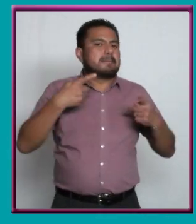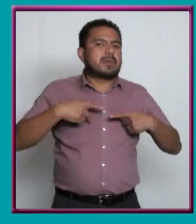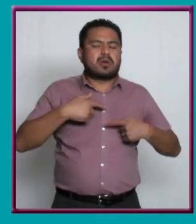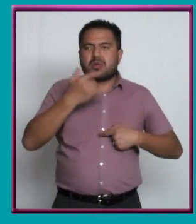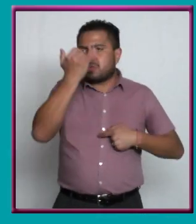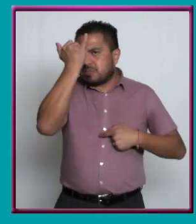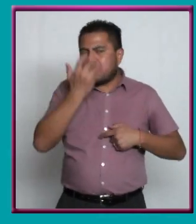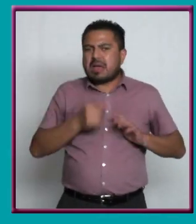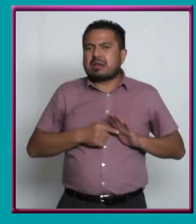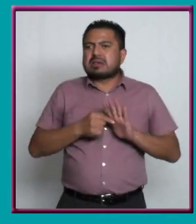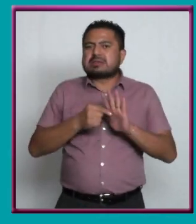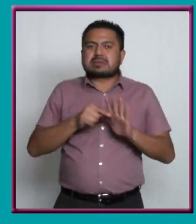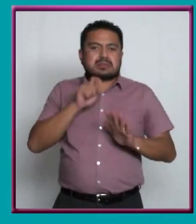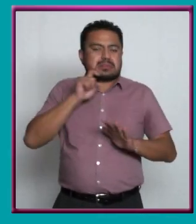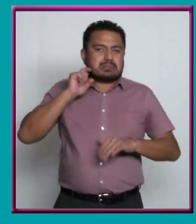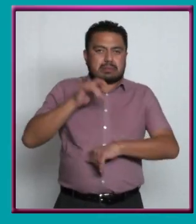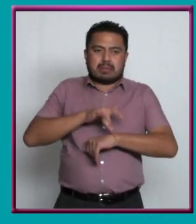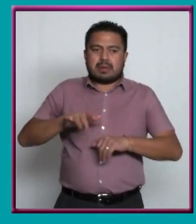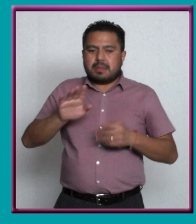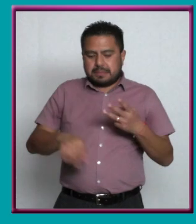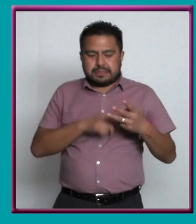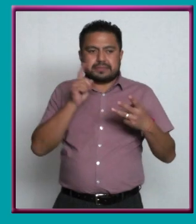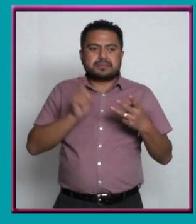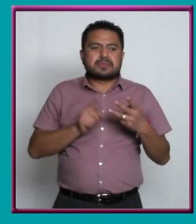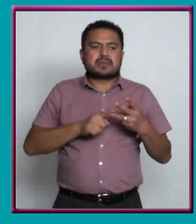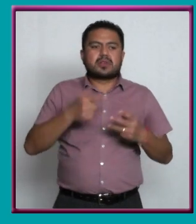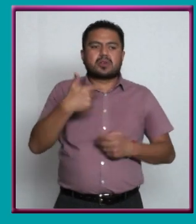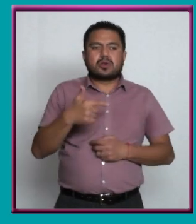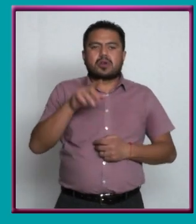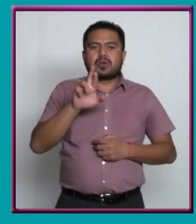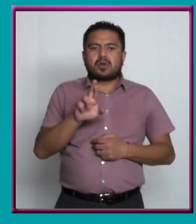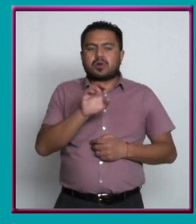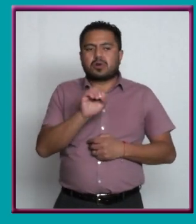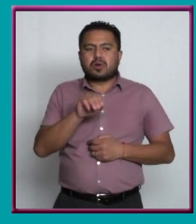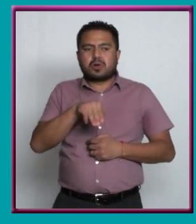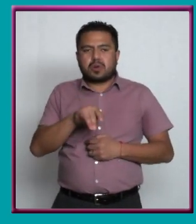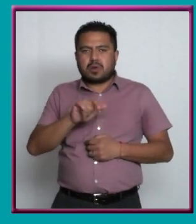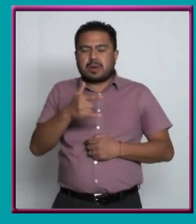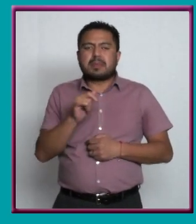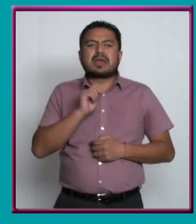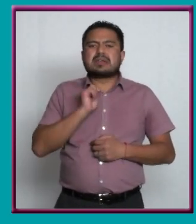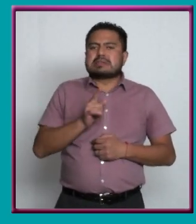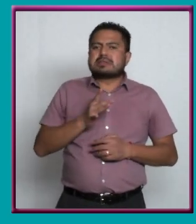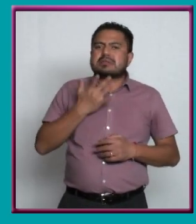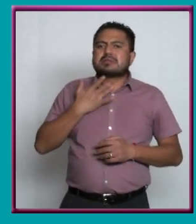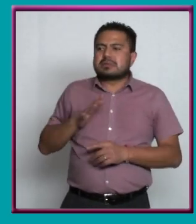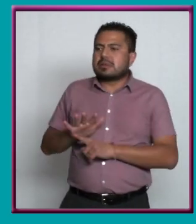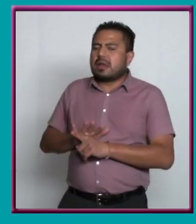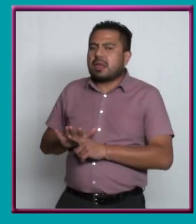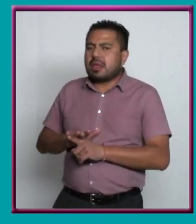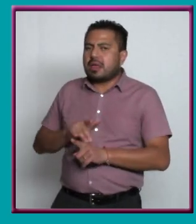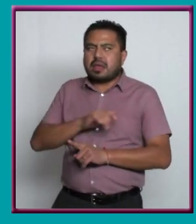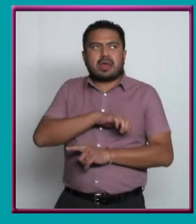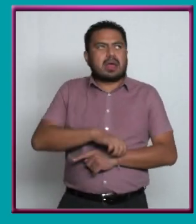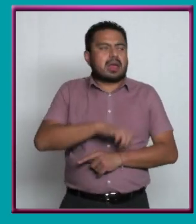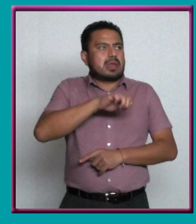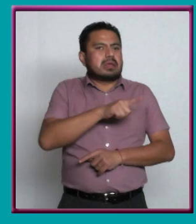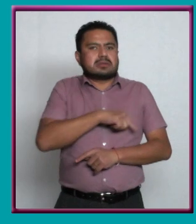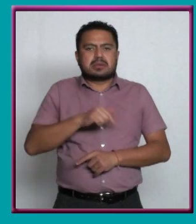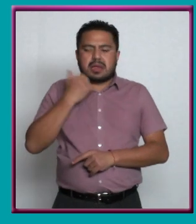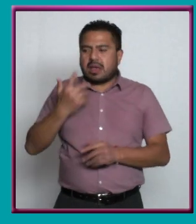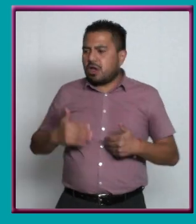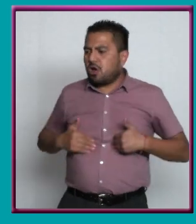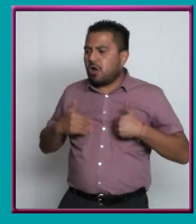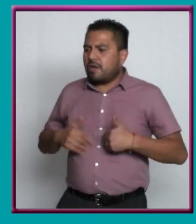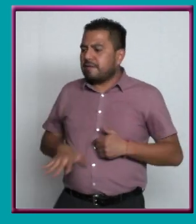protagonista muestra una actitud erótica. 3. Grooming. Es un tipo de acoso sexual en el que adultos buscan